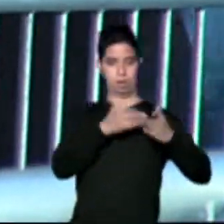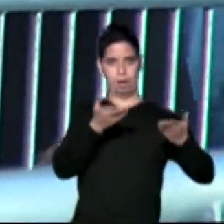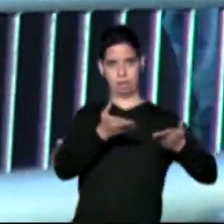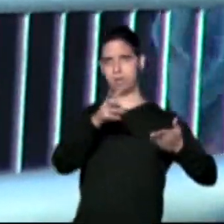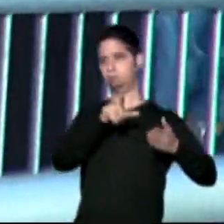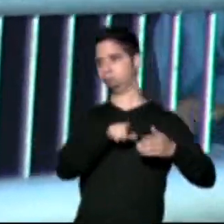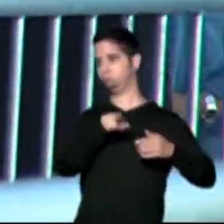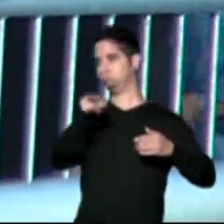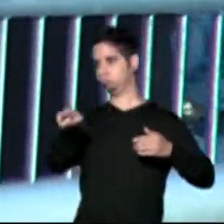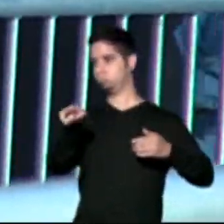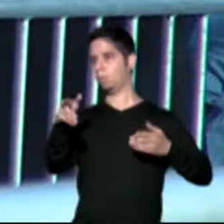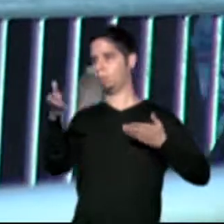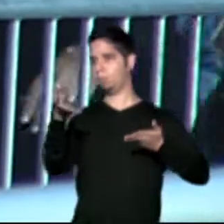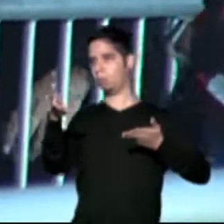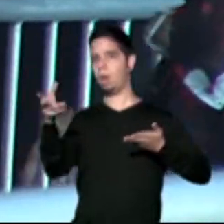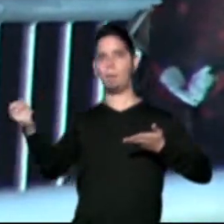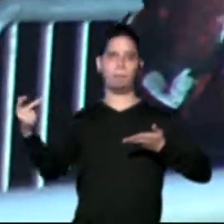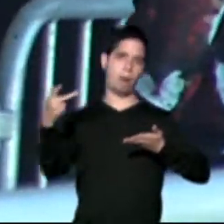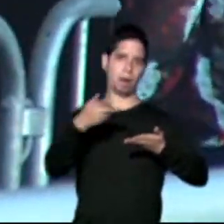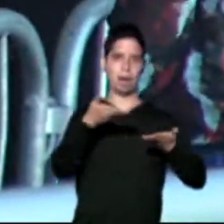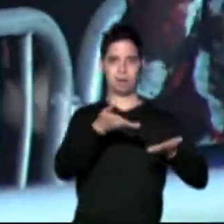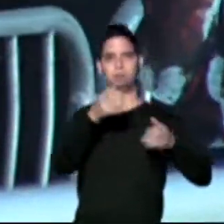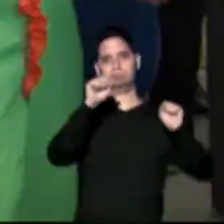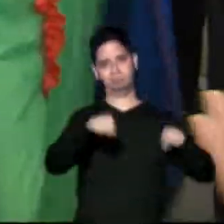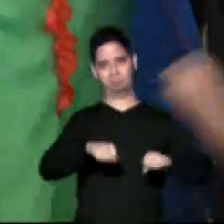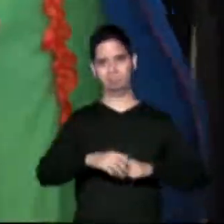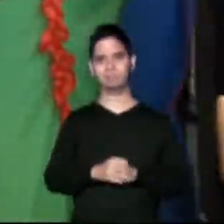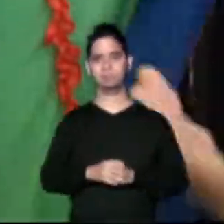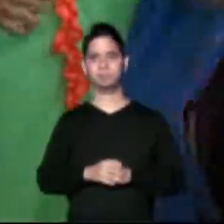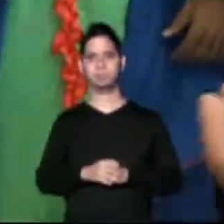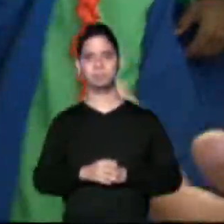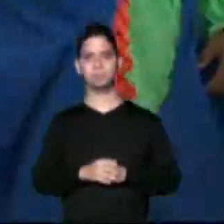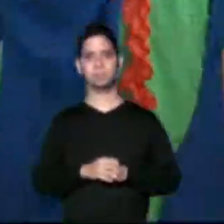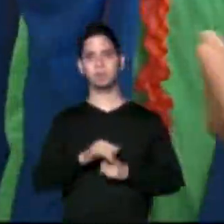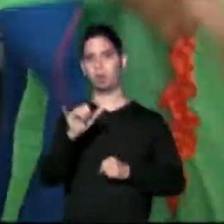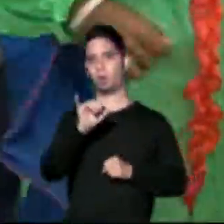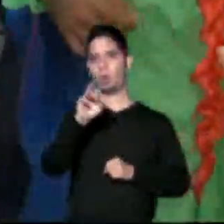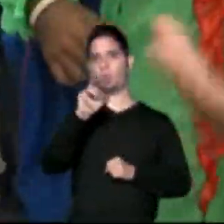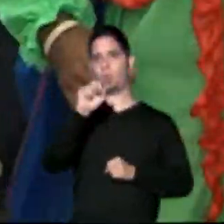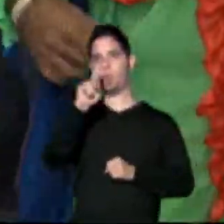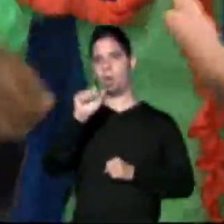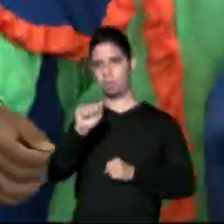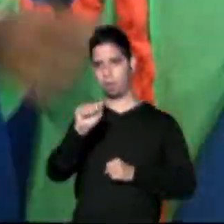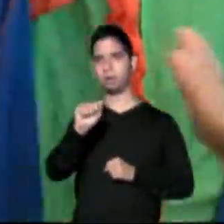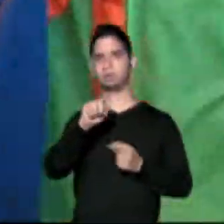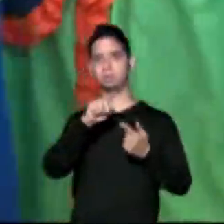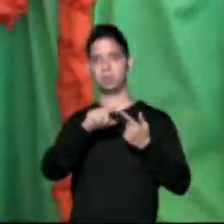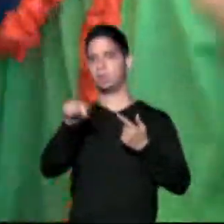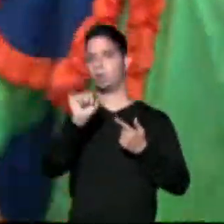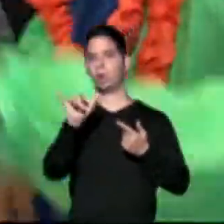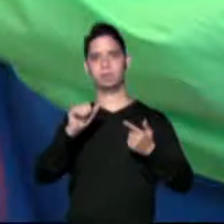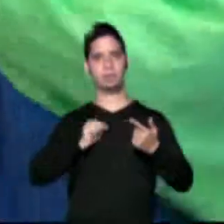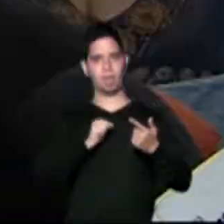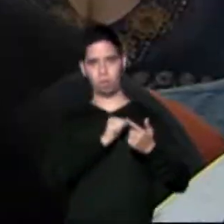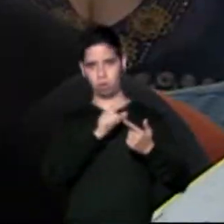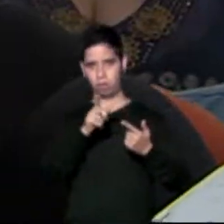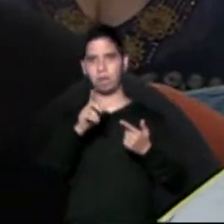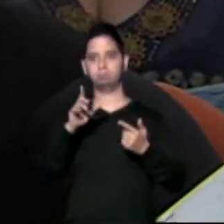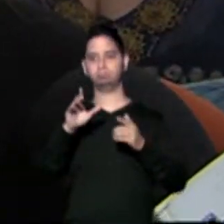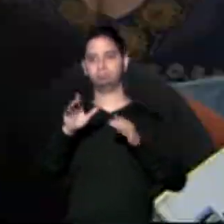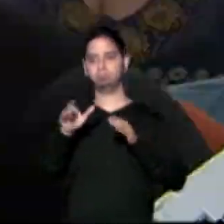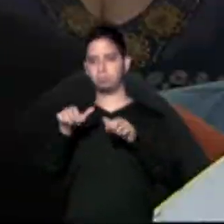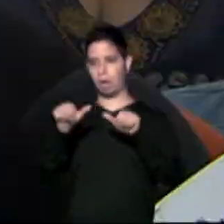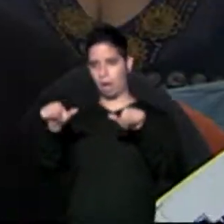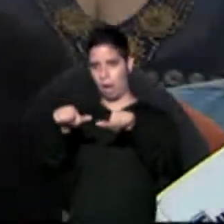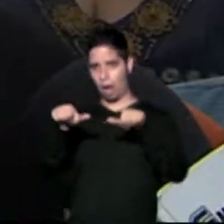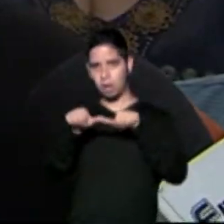alcalde cotejaba los preparativos junto a la gobernadora interina Wanda Vázquez, la secretaria de la familia y los senadores del distrito. Aquí ustedes